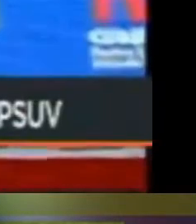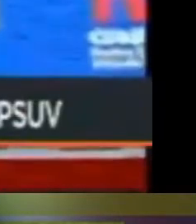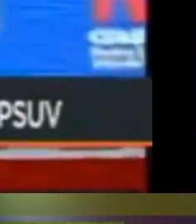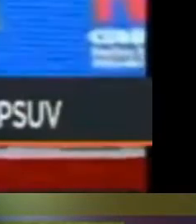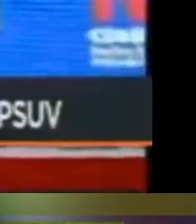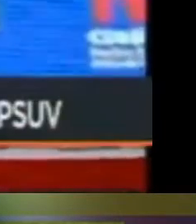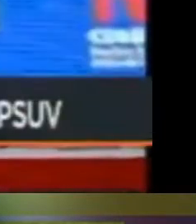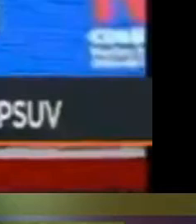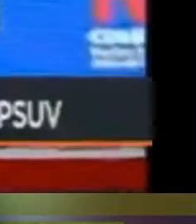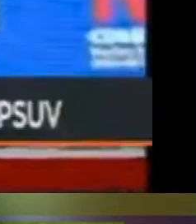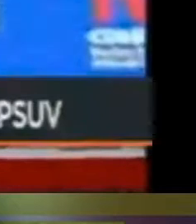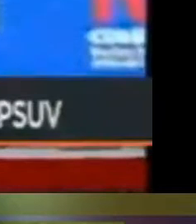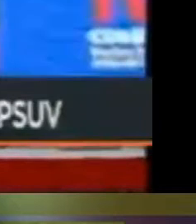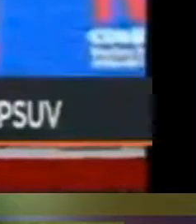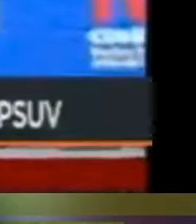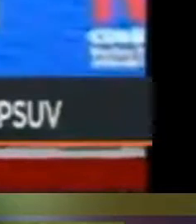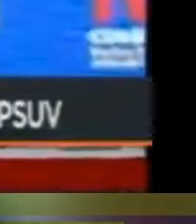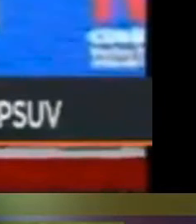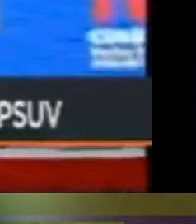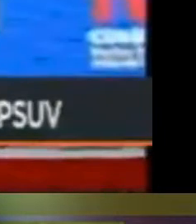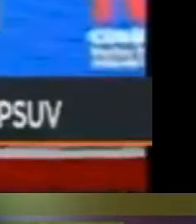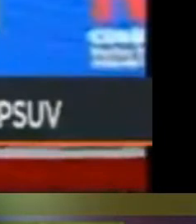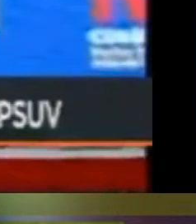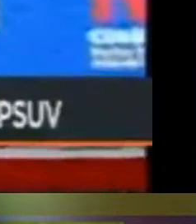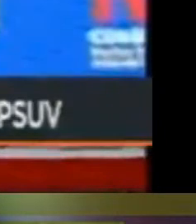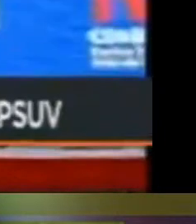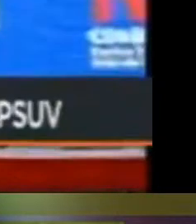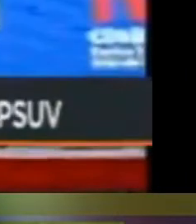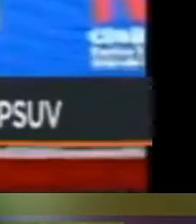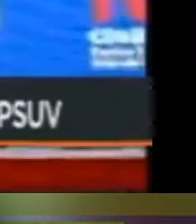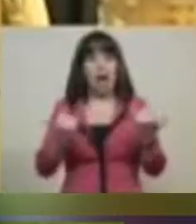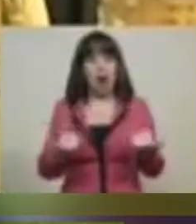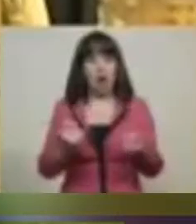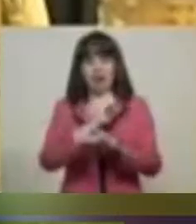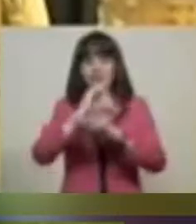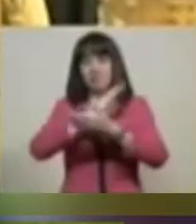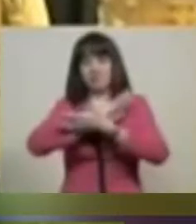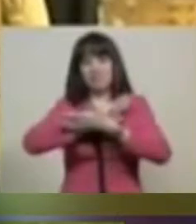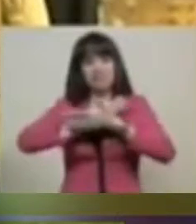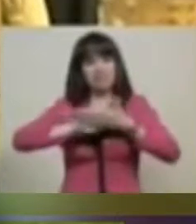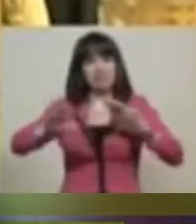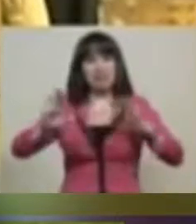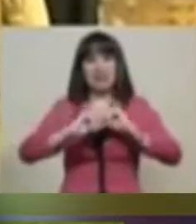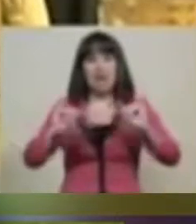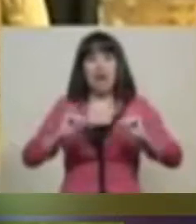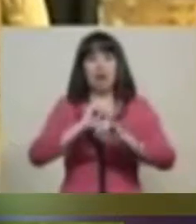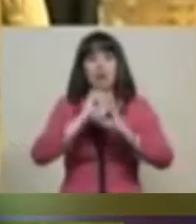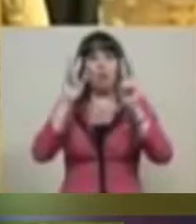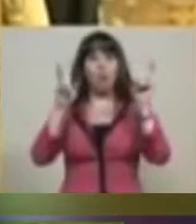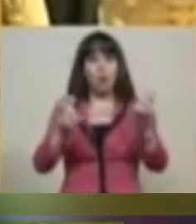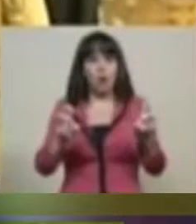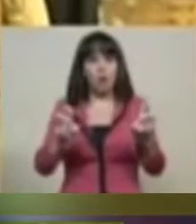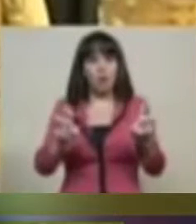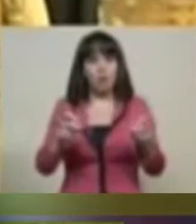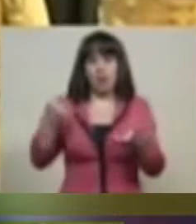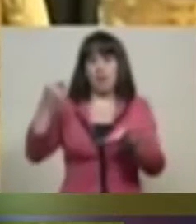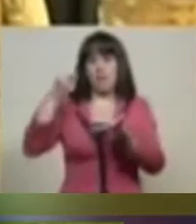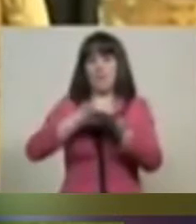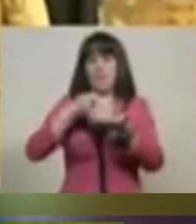idea de que los venezolanos puedan ahorrar en unos certificados que supuestamente valen por un